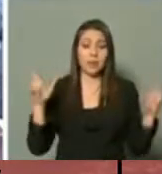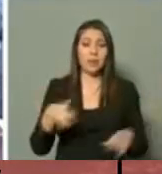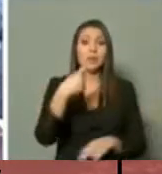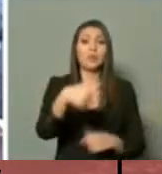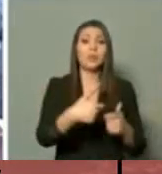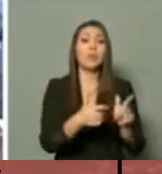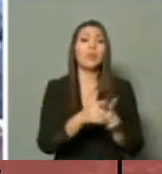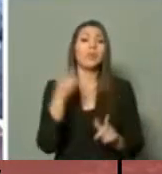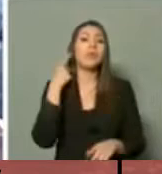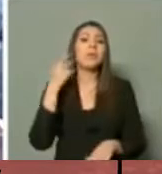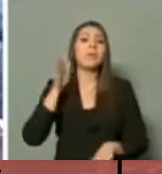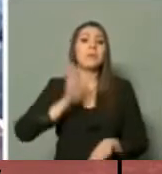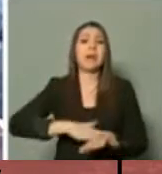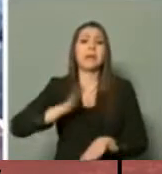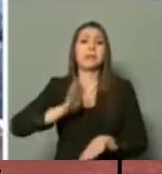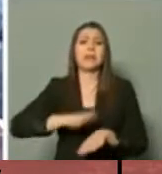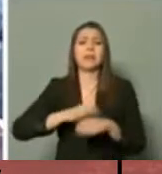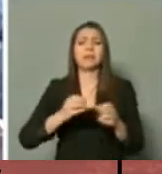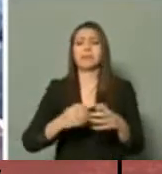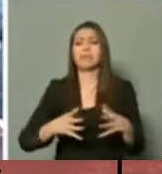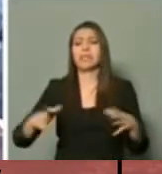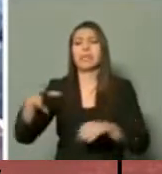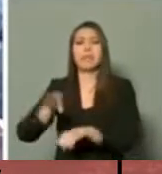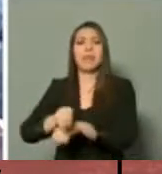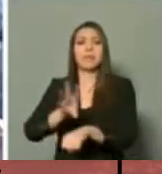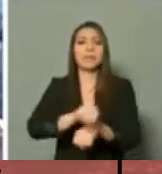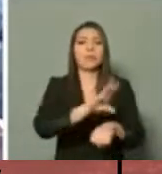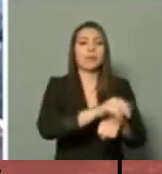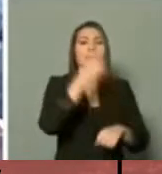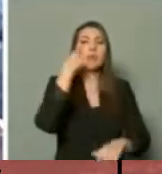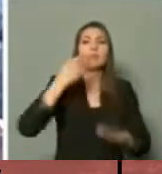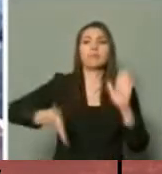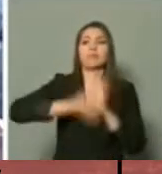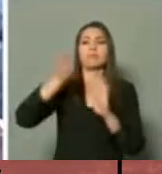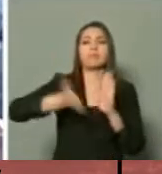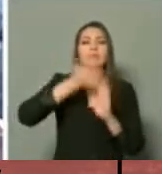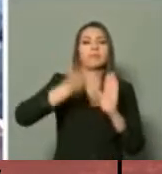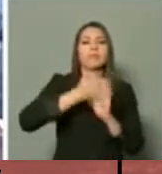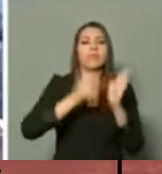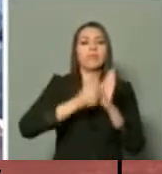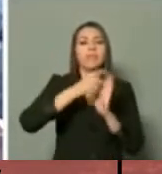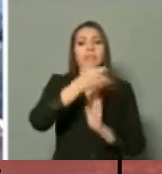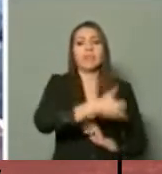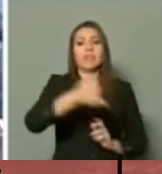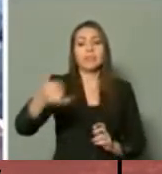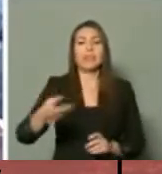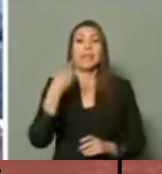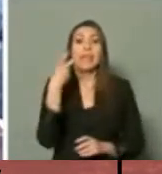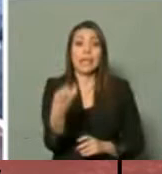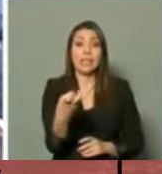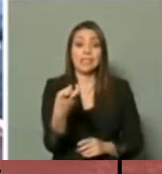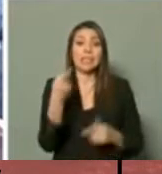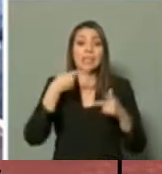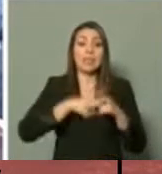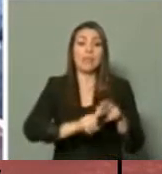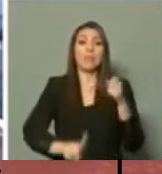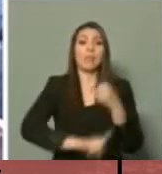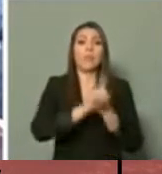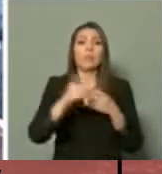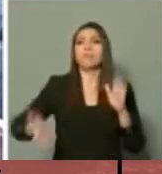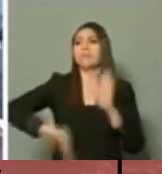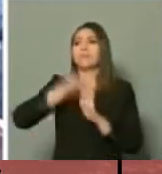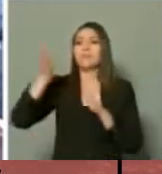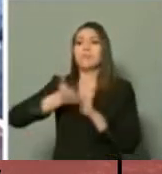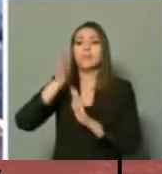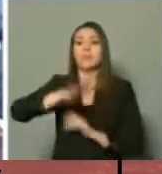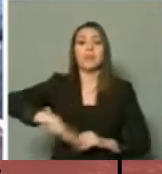dejó pasar de unidades habitacionales en Azcapotzalco? Hoy es gracias a la construcción desmedida de unidades habitacionales en Azcapotzalco que